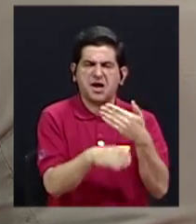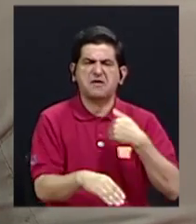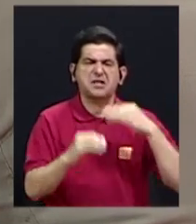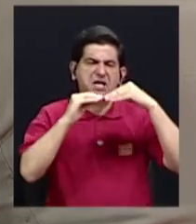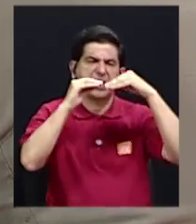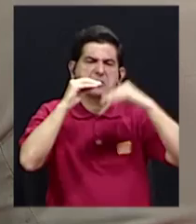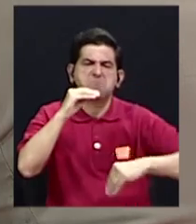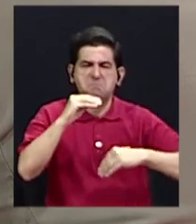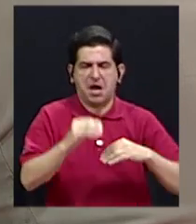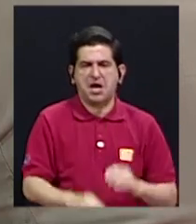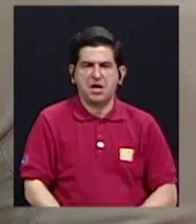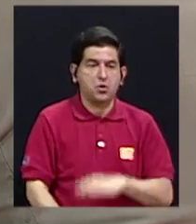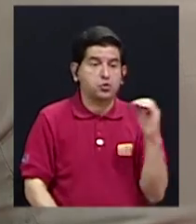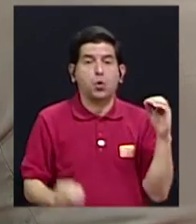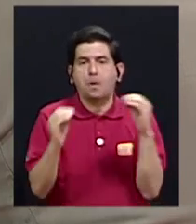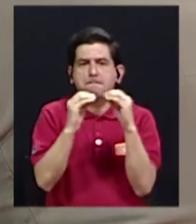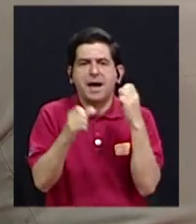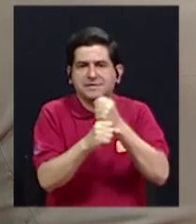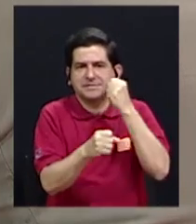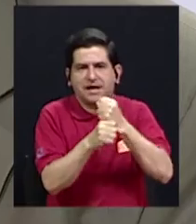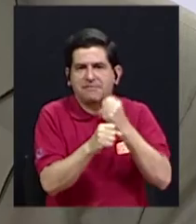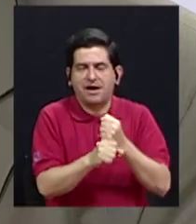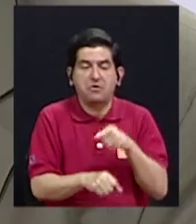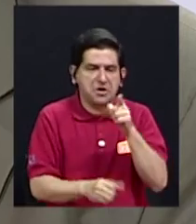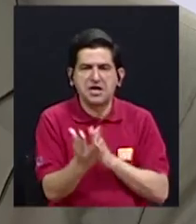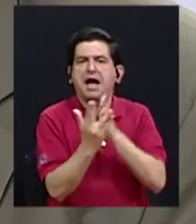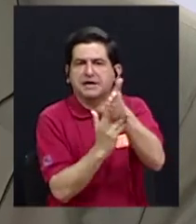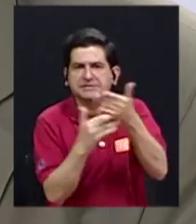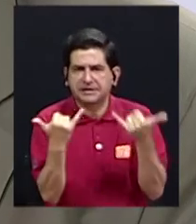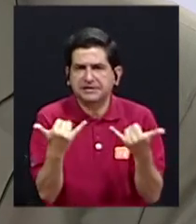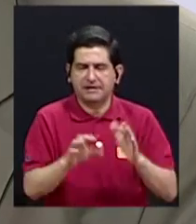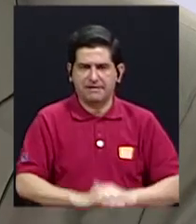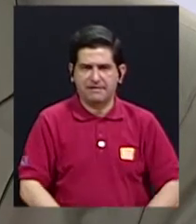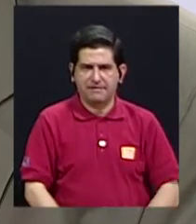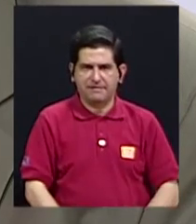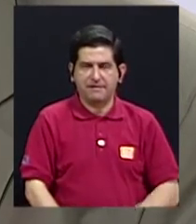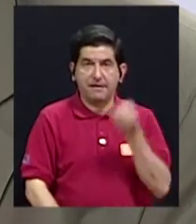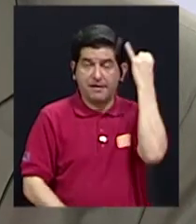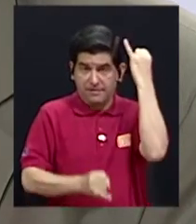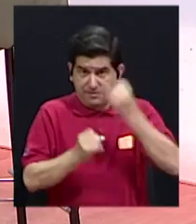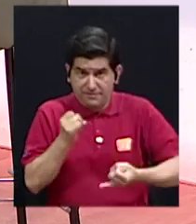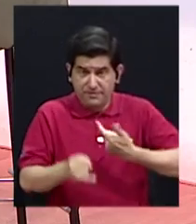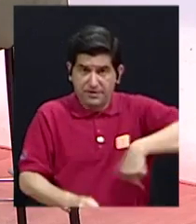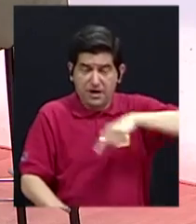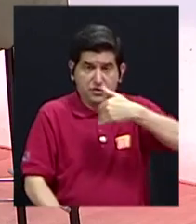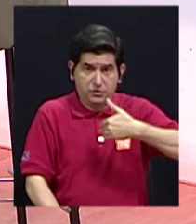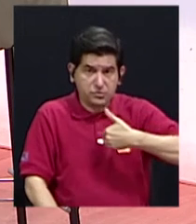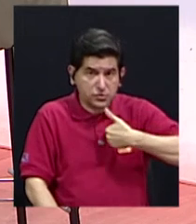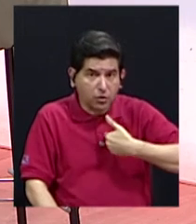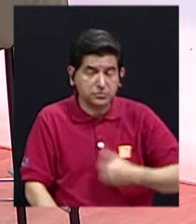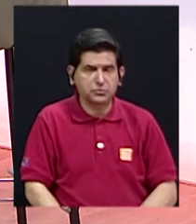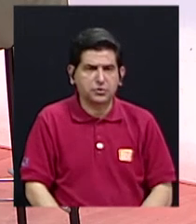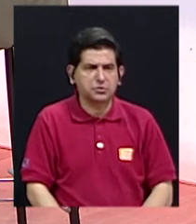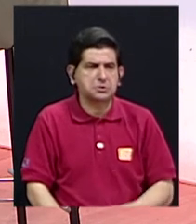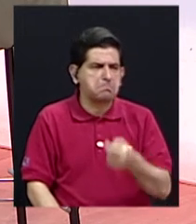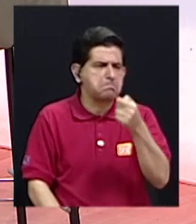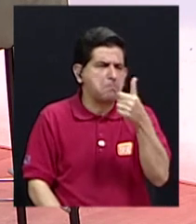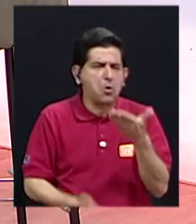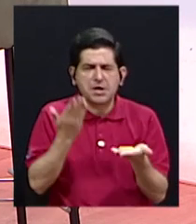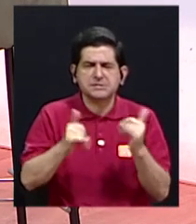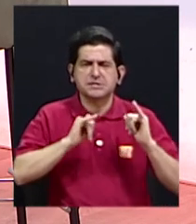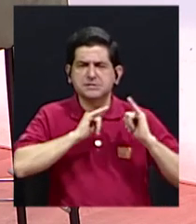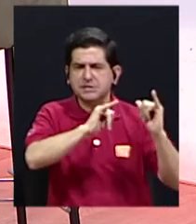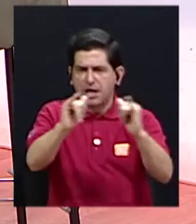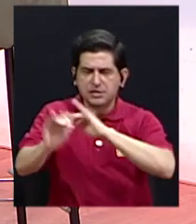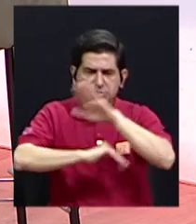menos trabajo y entrar a ella y hay una conclusión que tenemos creo que es de las pocas que es común en